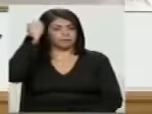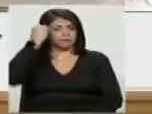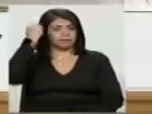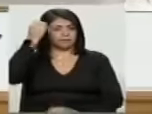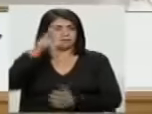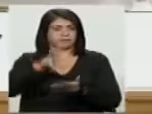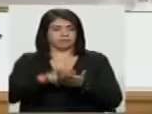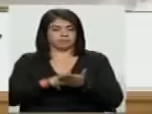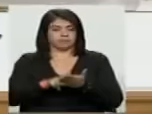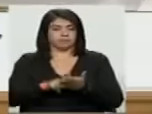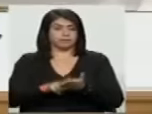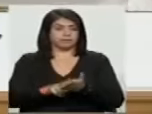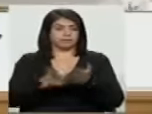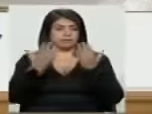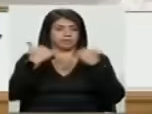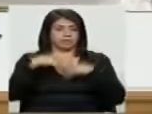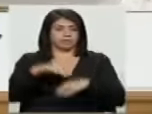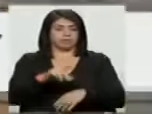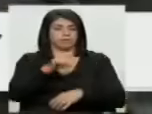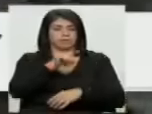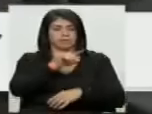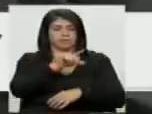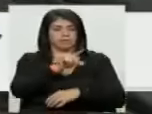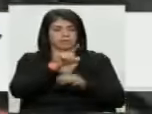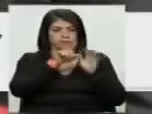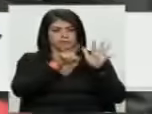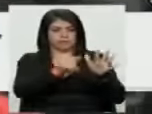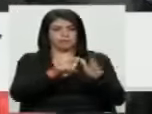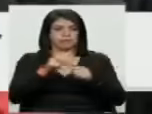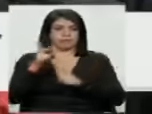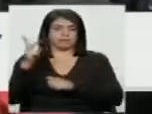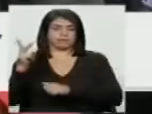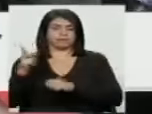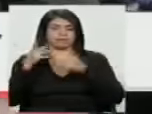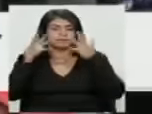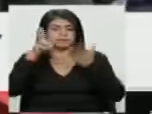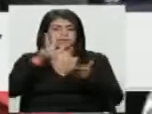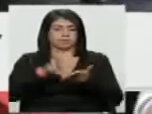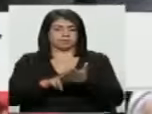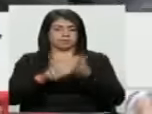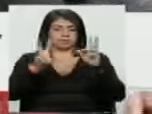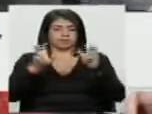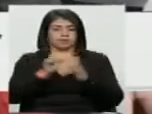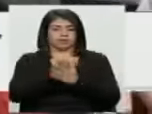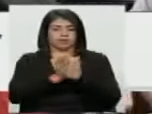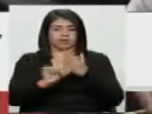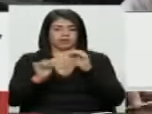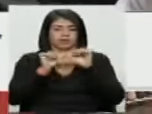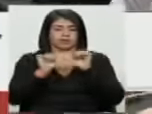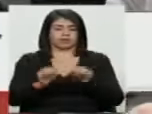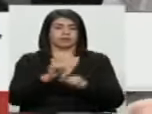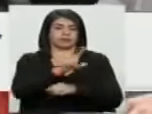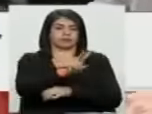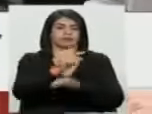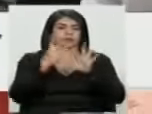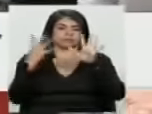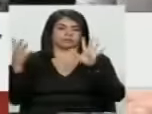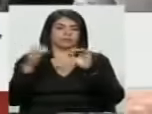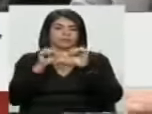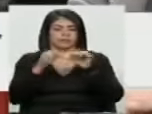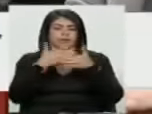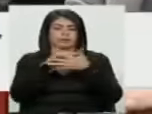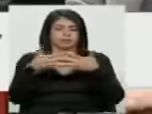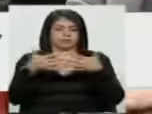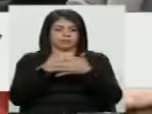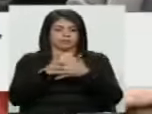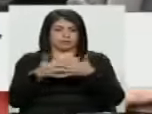el epígrafe. Aprobado. Siguiente. 62. Se sugiere aprobar un nuevo artículo, el cual será el artículo 29, quedando